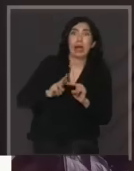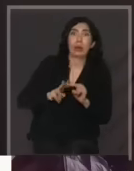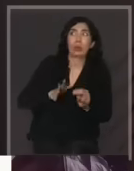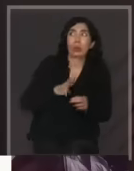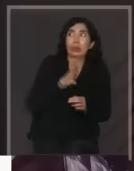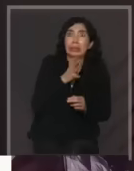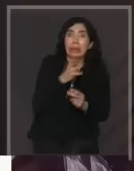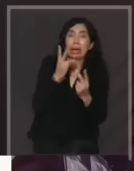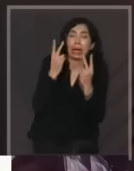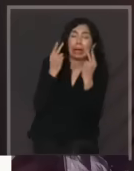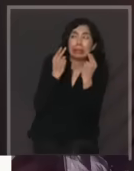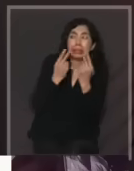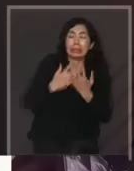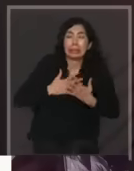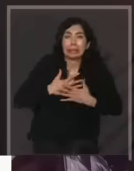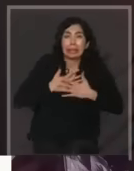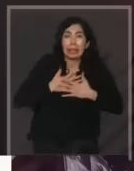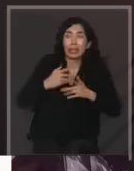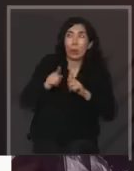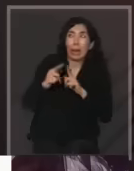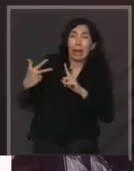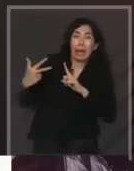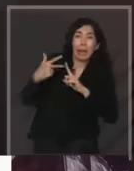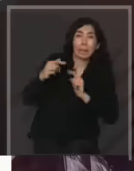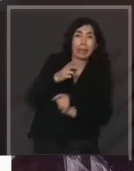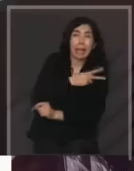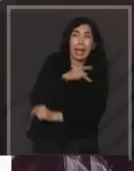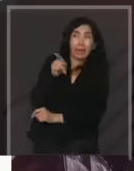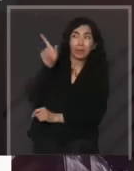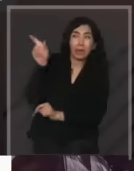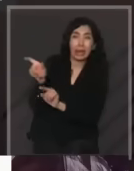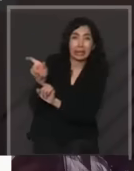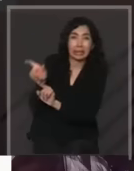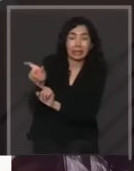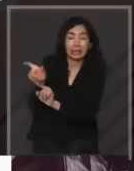hacer. Ella se sentía presionada porque era su jefe y finalmente